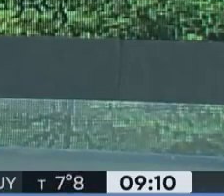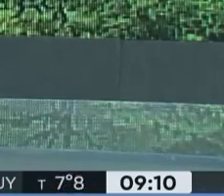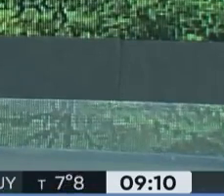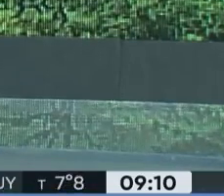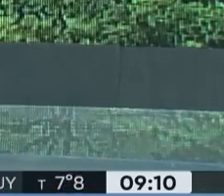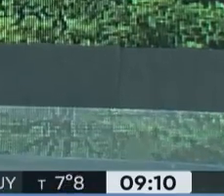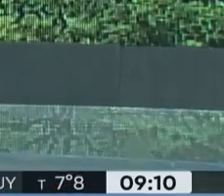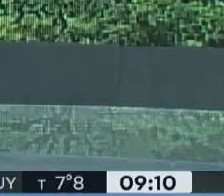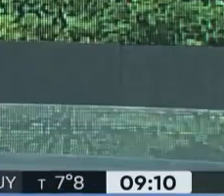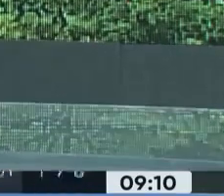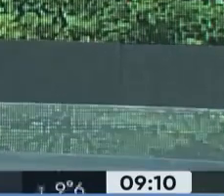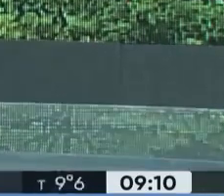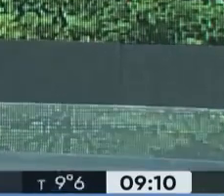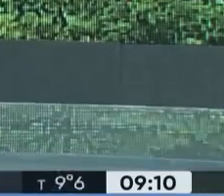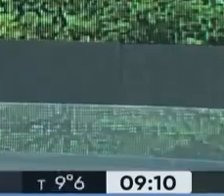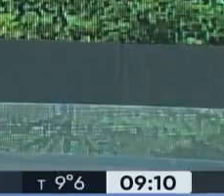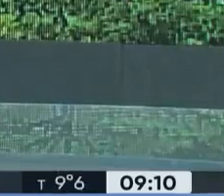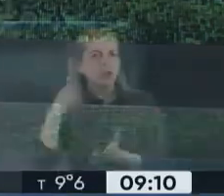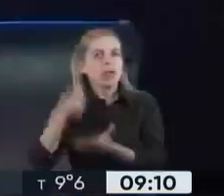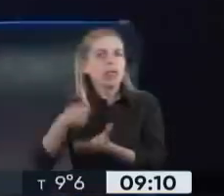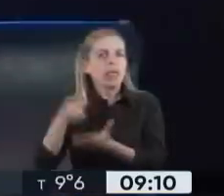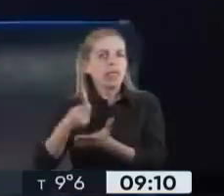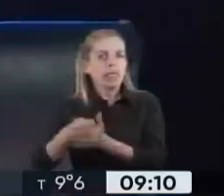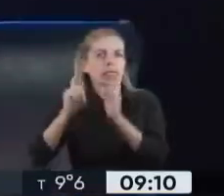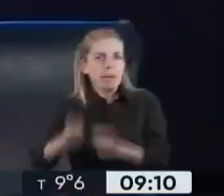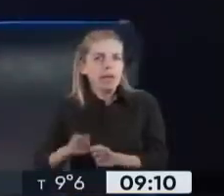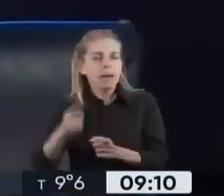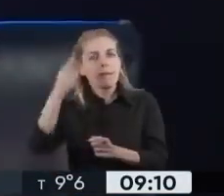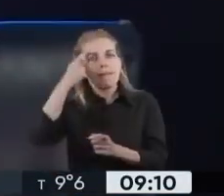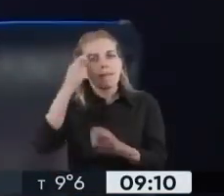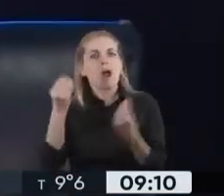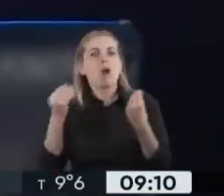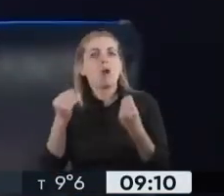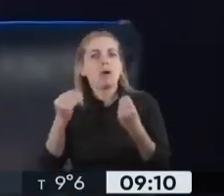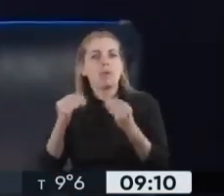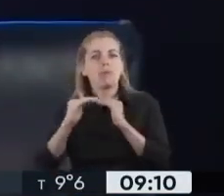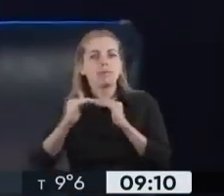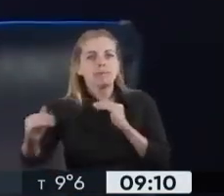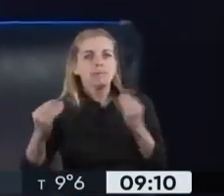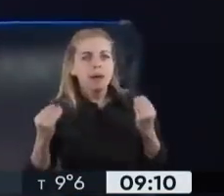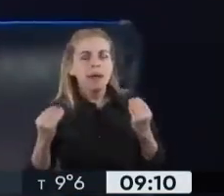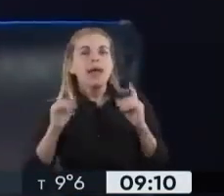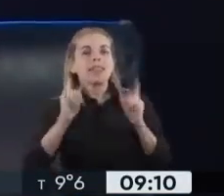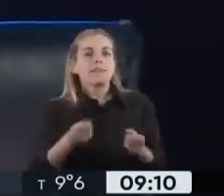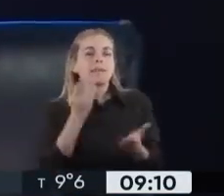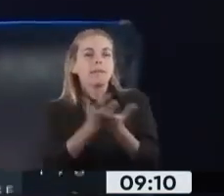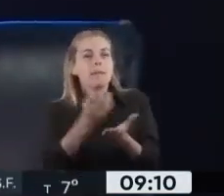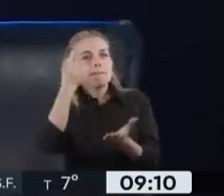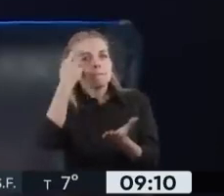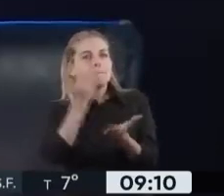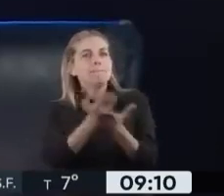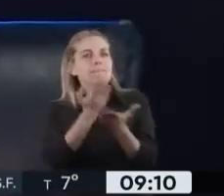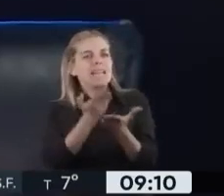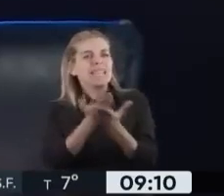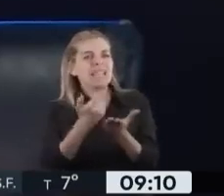retomamos a ver vamos a tratar hacia la sostenibilidad y en ese sentido también estamos proponiendo y vamos a